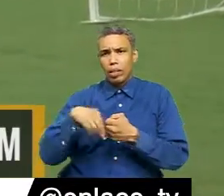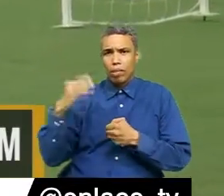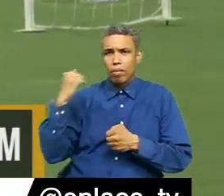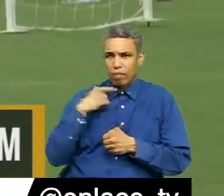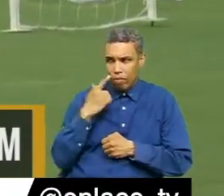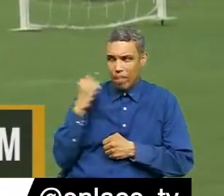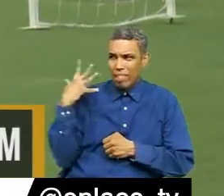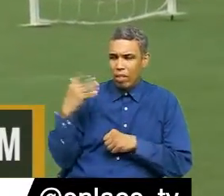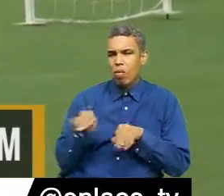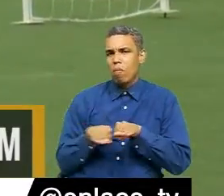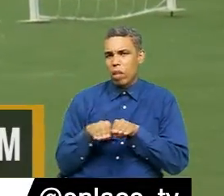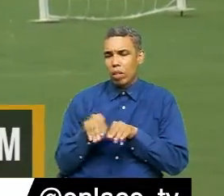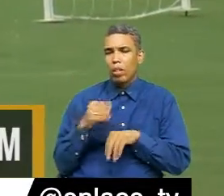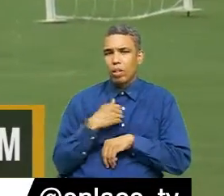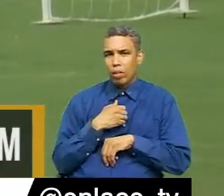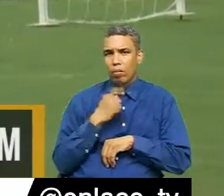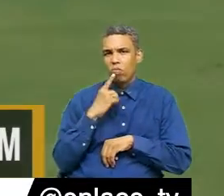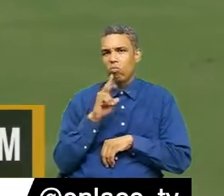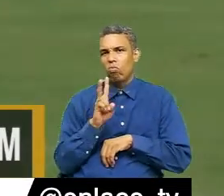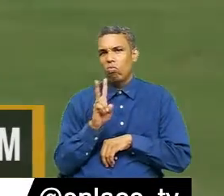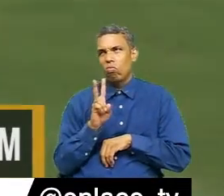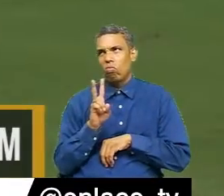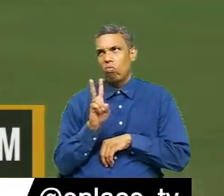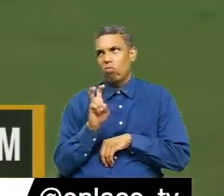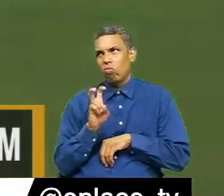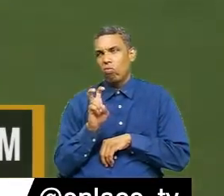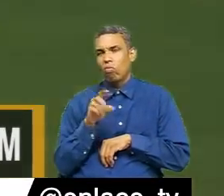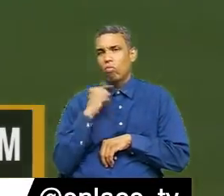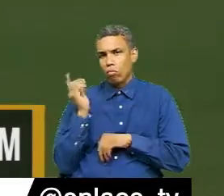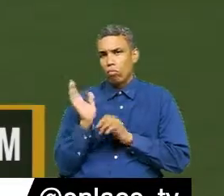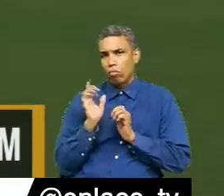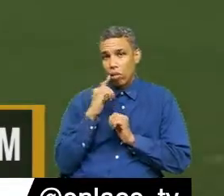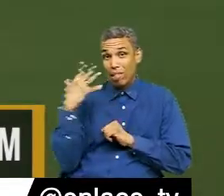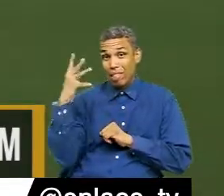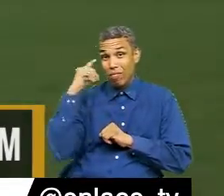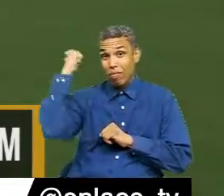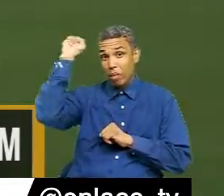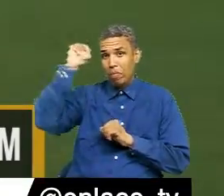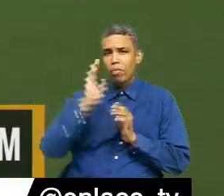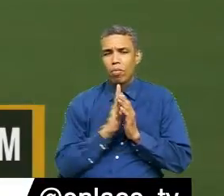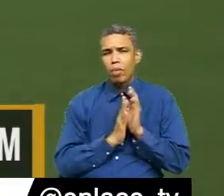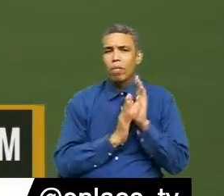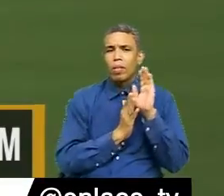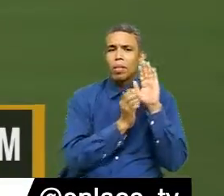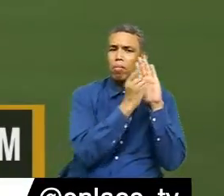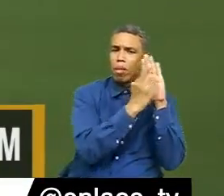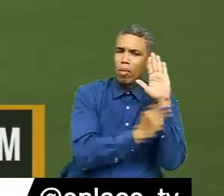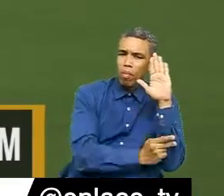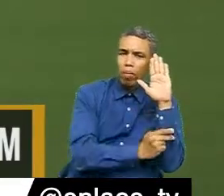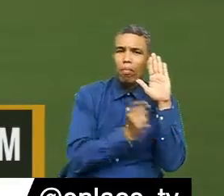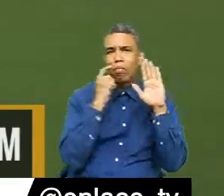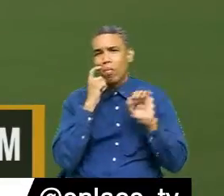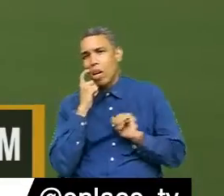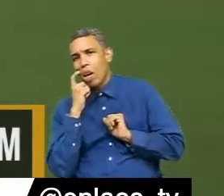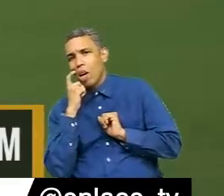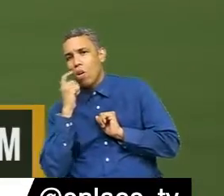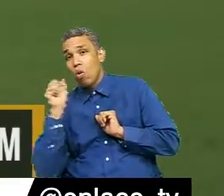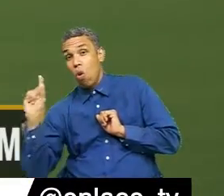Liga Águila 2-2016 y se encuentra de 10.º en la tabla de posiciones con 24 puntos, mientras que su rival de este fin de semana